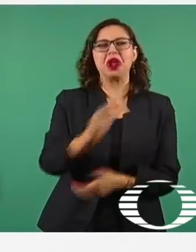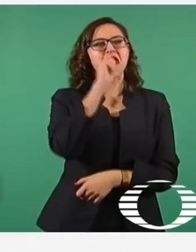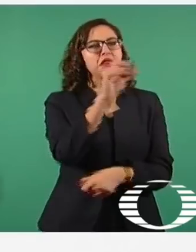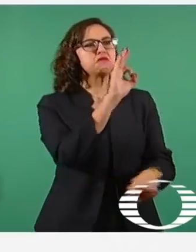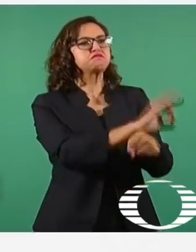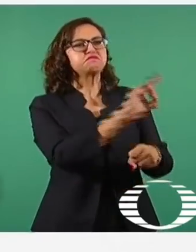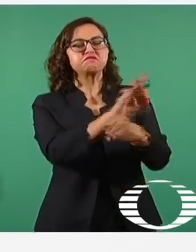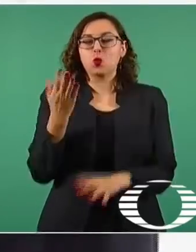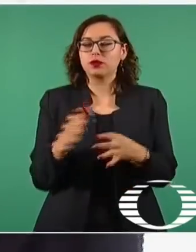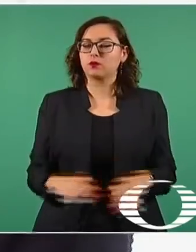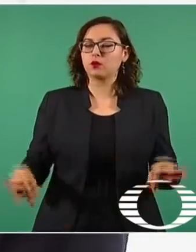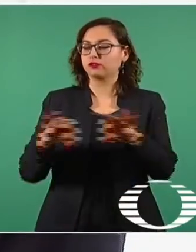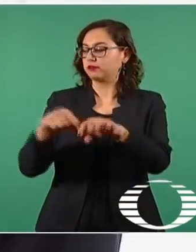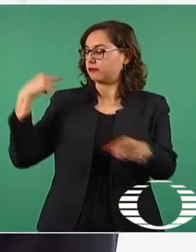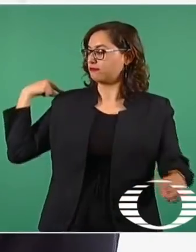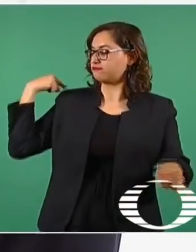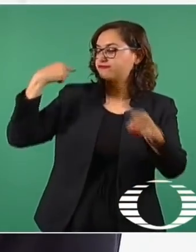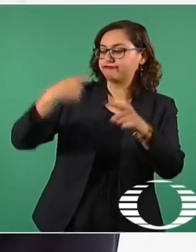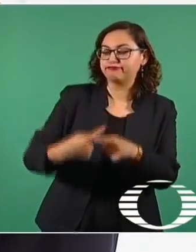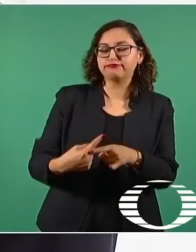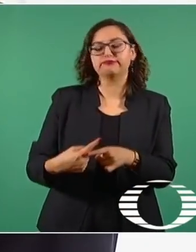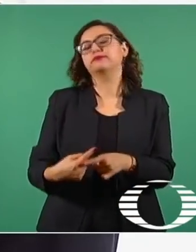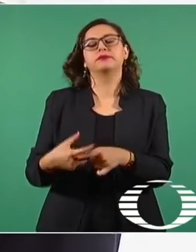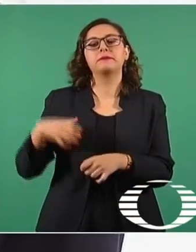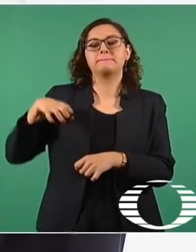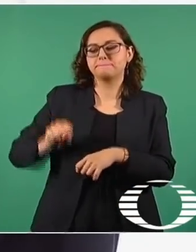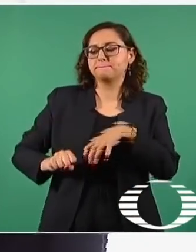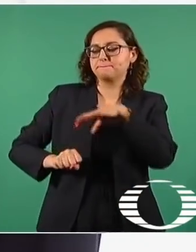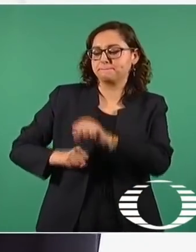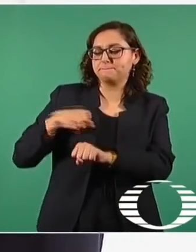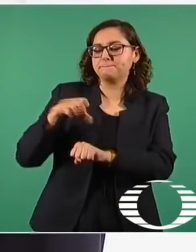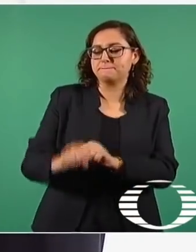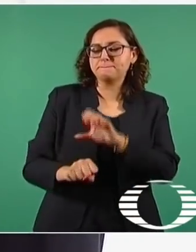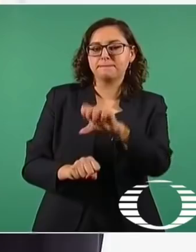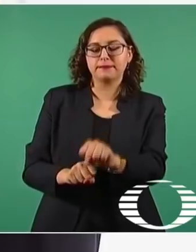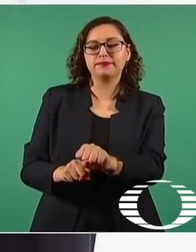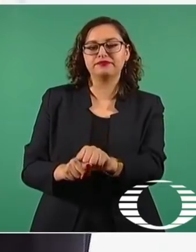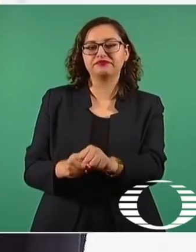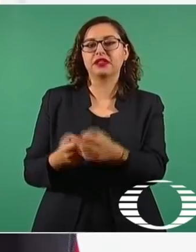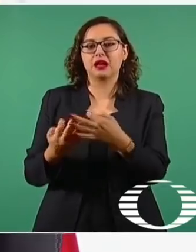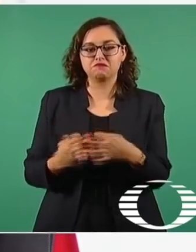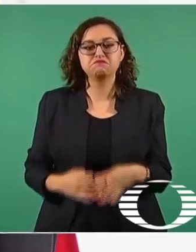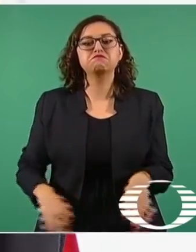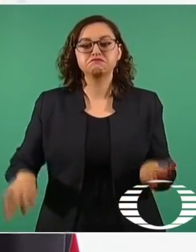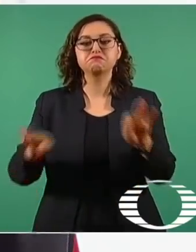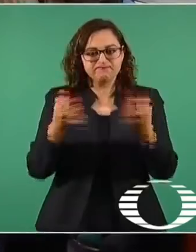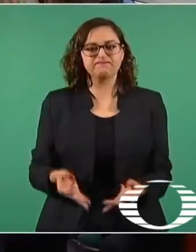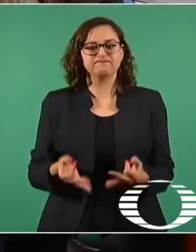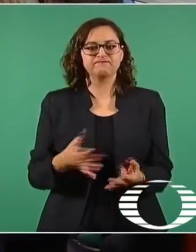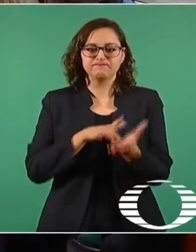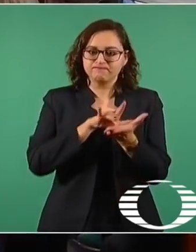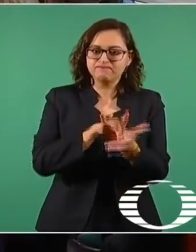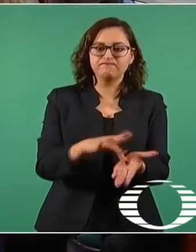o financieras? En la parte final agradeció la entrega de los servidores públicos, calificó a las mujeres y hombres de su gabinete